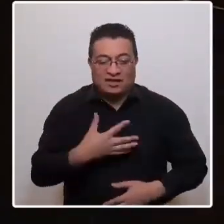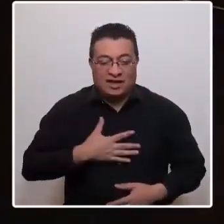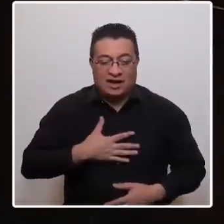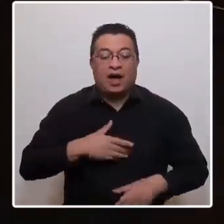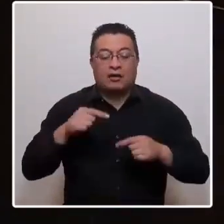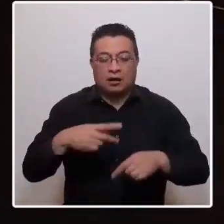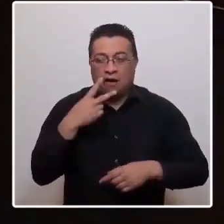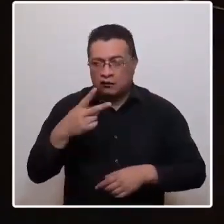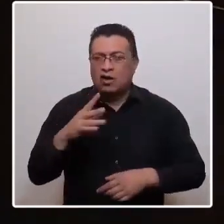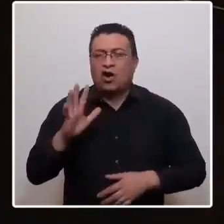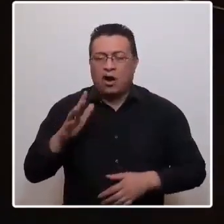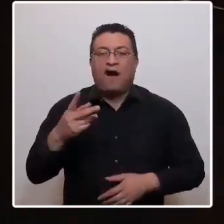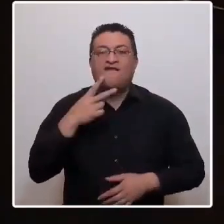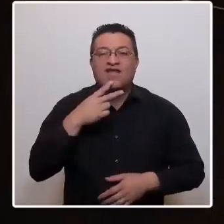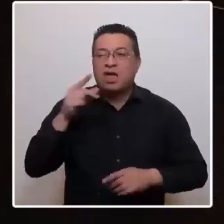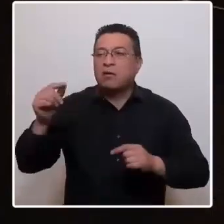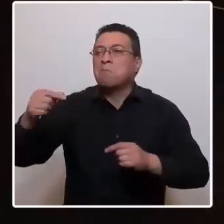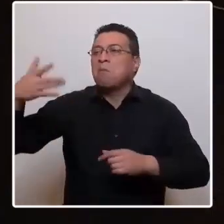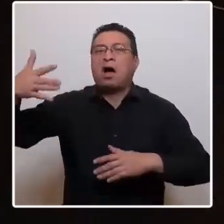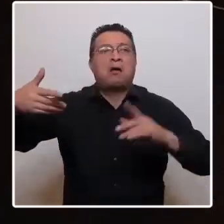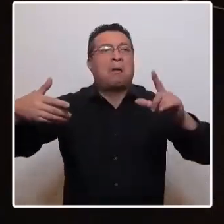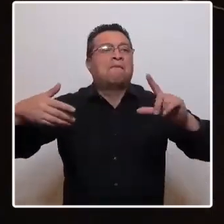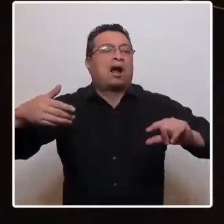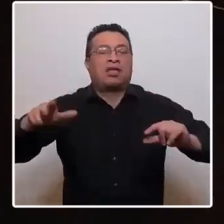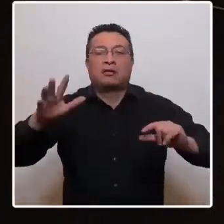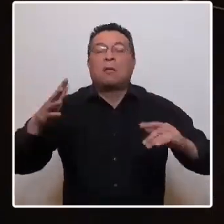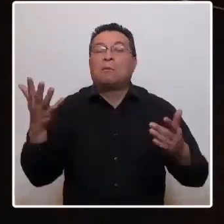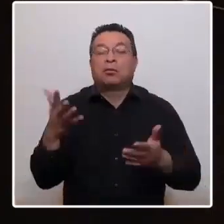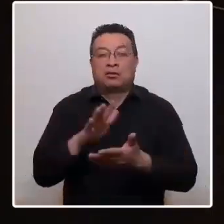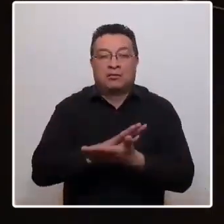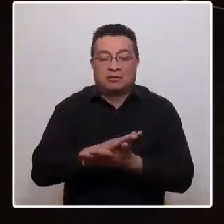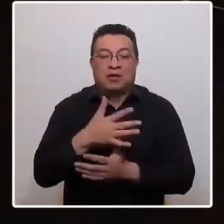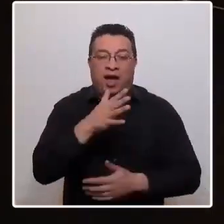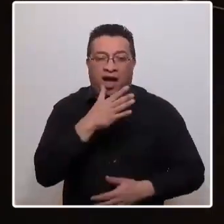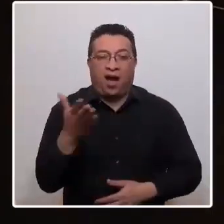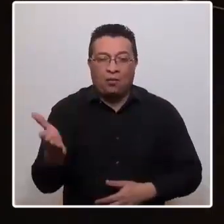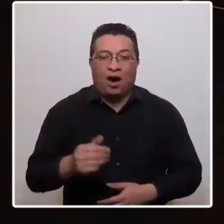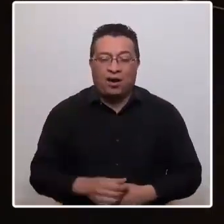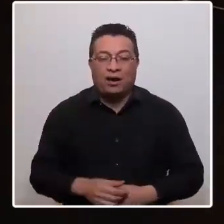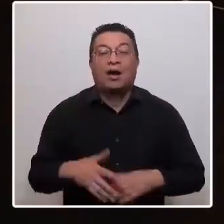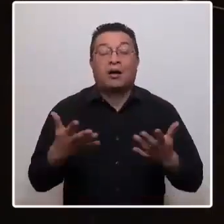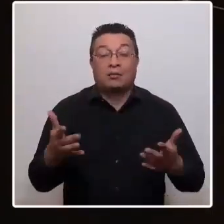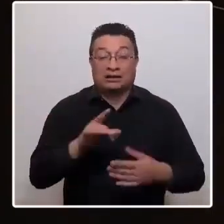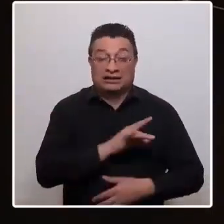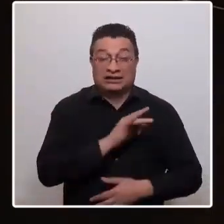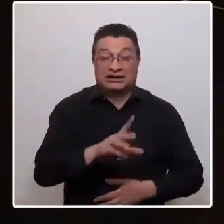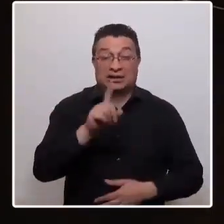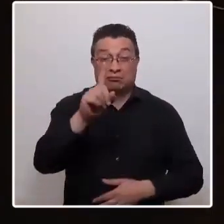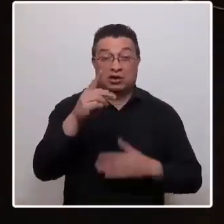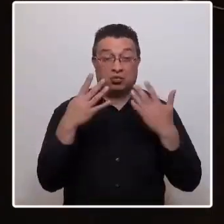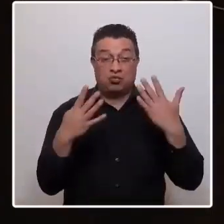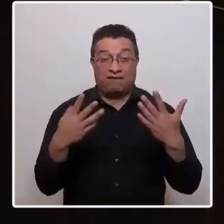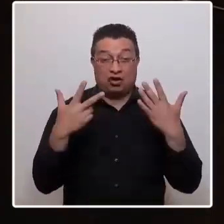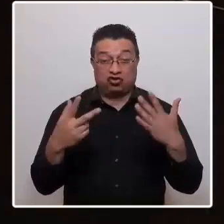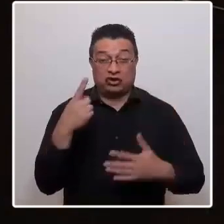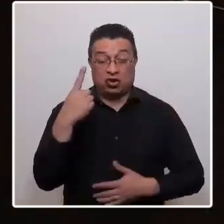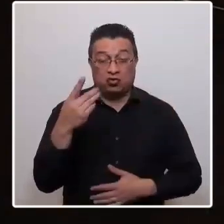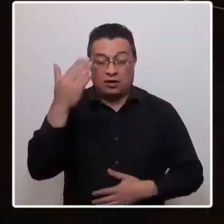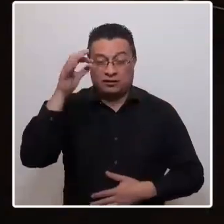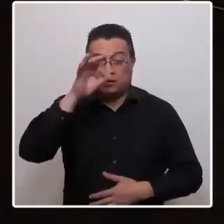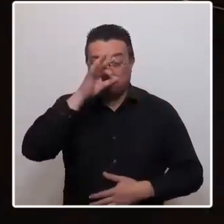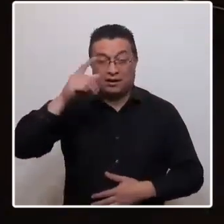horror que algunas vidas valen más que otras. Ejemplo de ello es el agua. En Chile, el año 1981, en plena